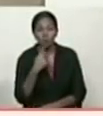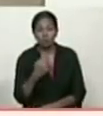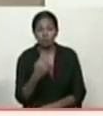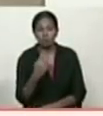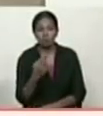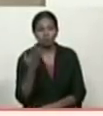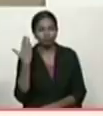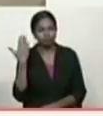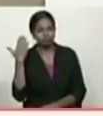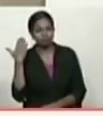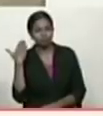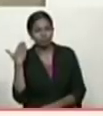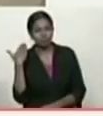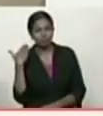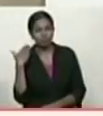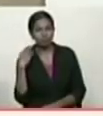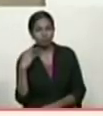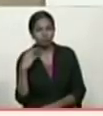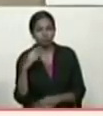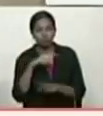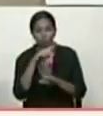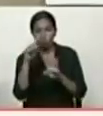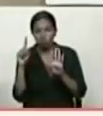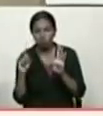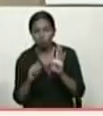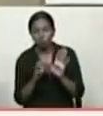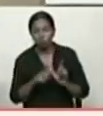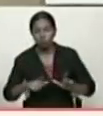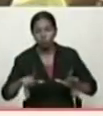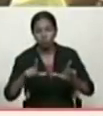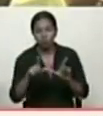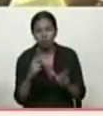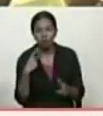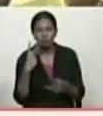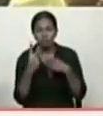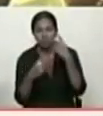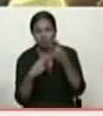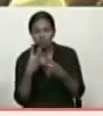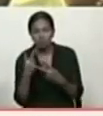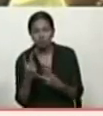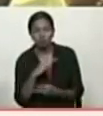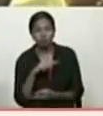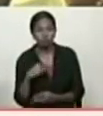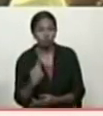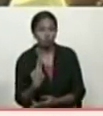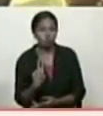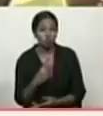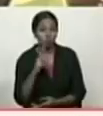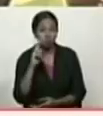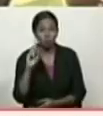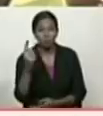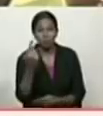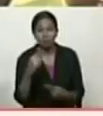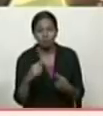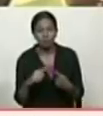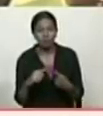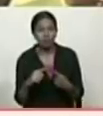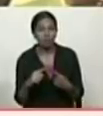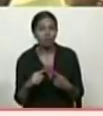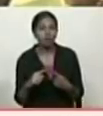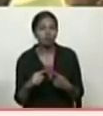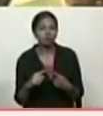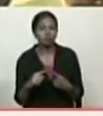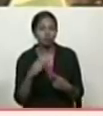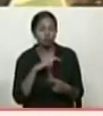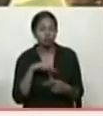cuando hicimos el repaso de la gira, Luis, tuvimos no solo, digamos, una primera parte de nuestras